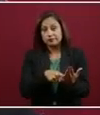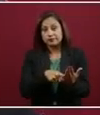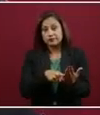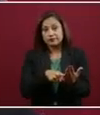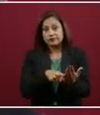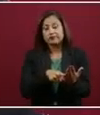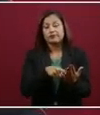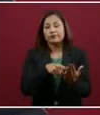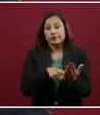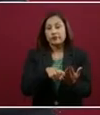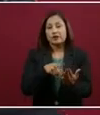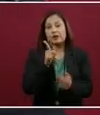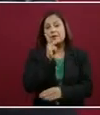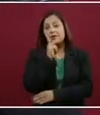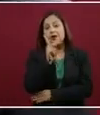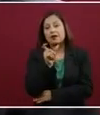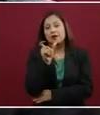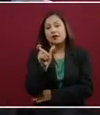privatizar